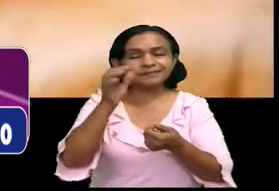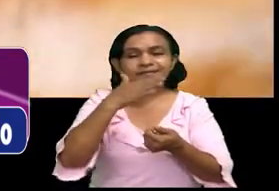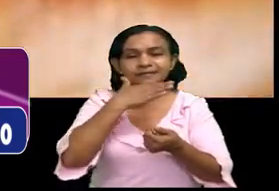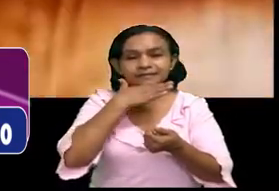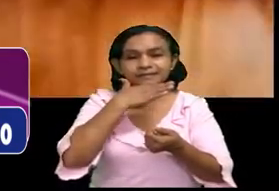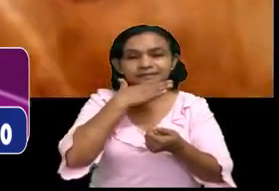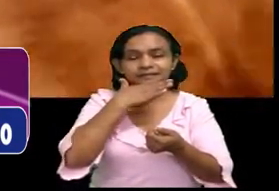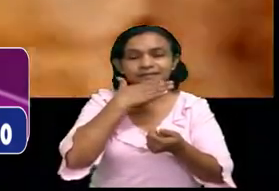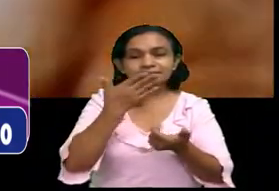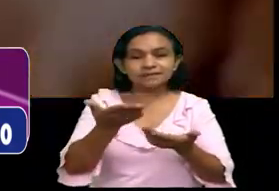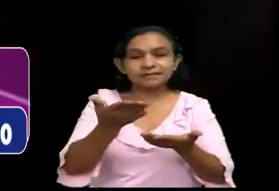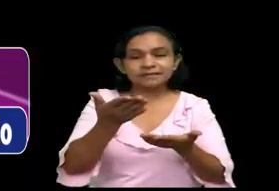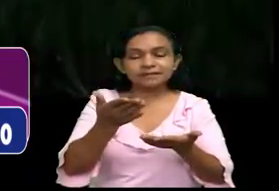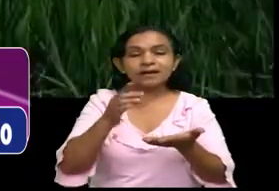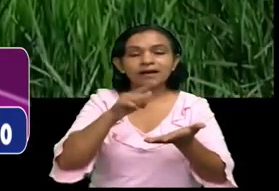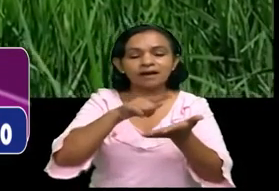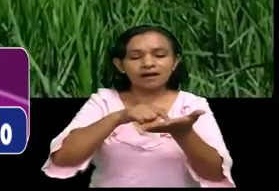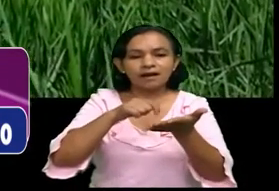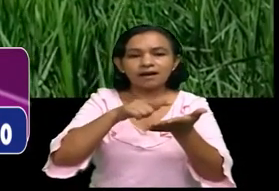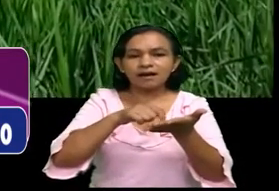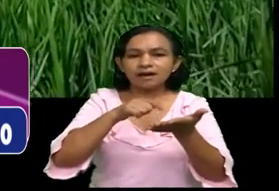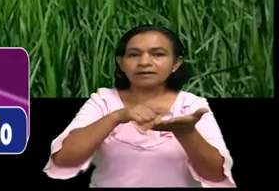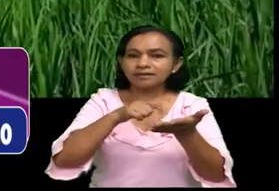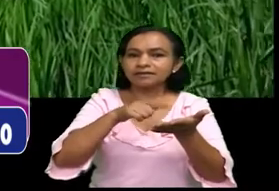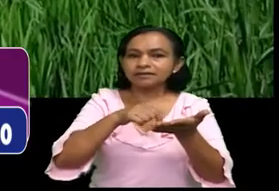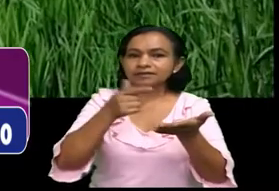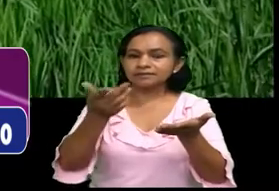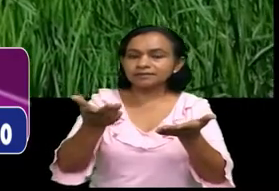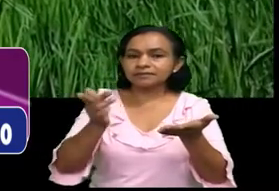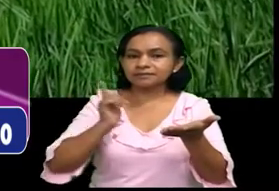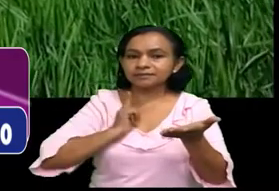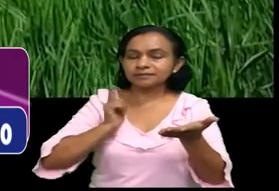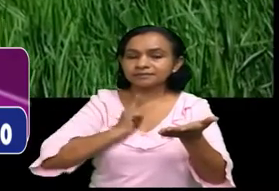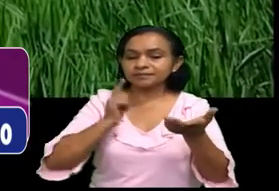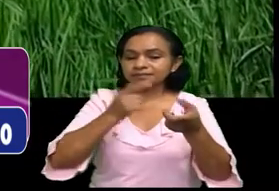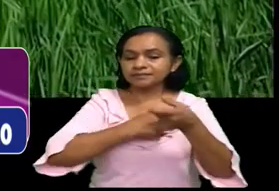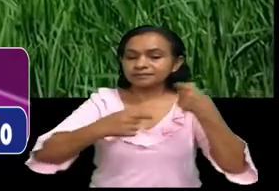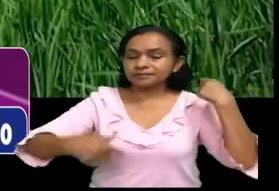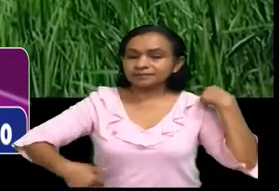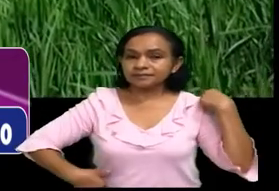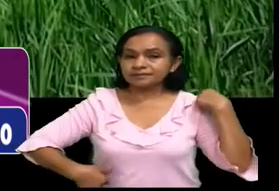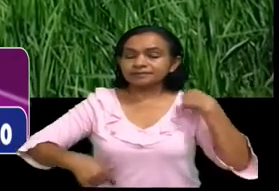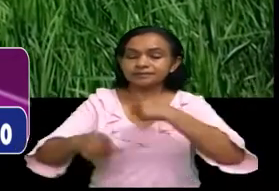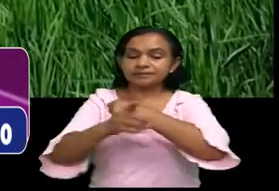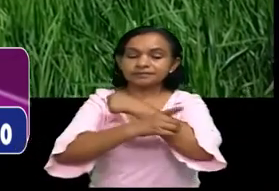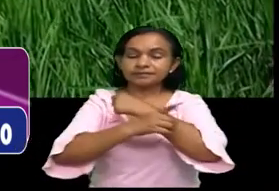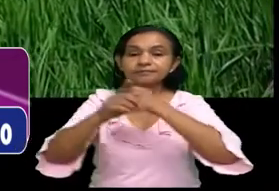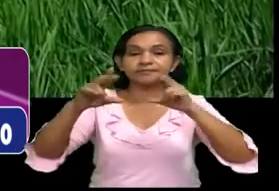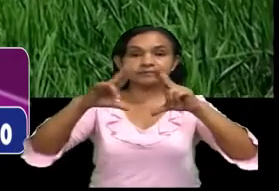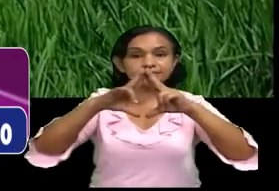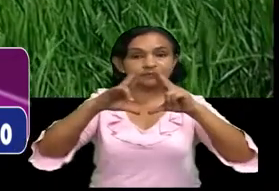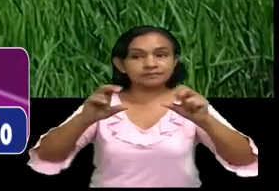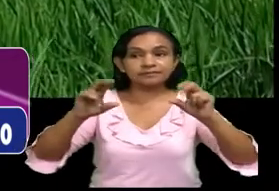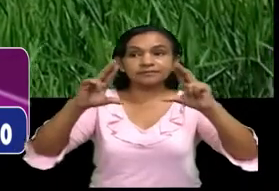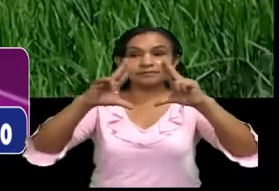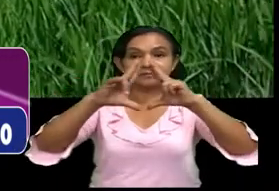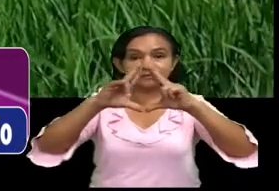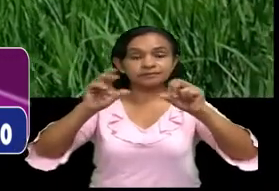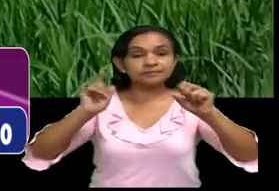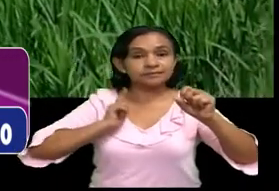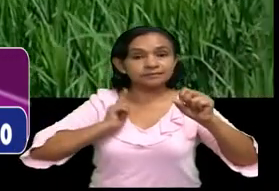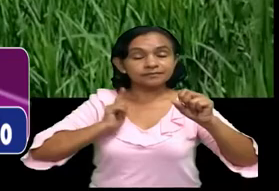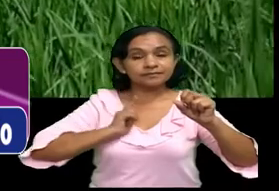déficit es en la producción de arroz. Claro. Recordemos que cuando llegó el presidente Daniel al gobierno, Nicaragua